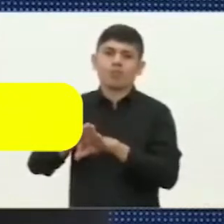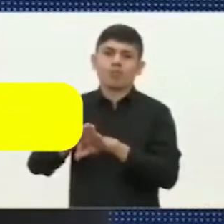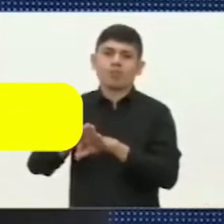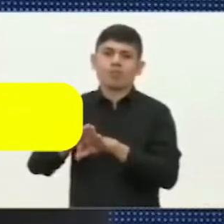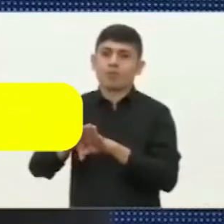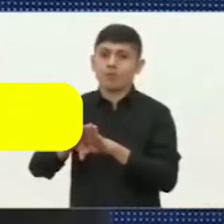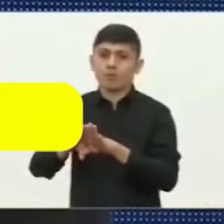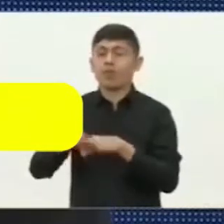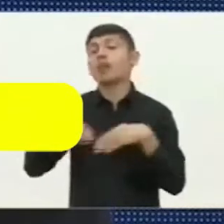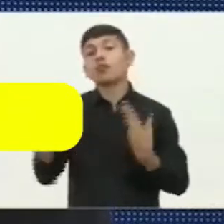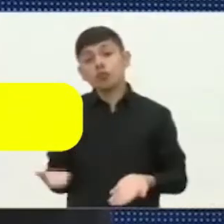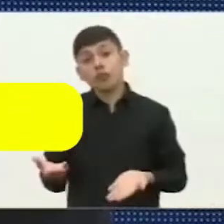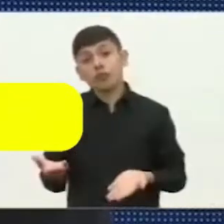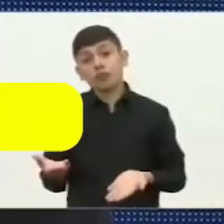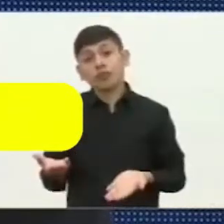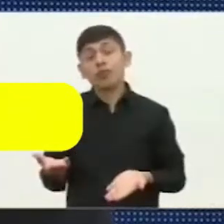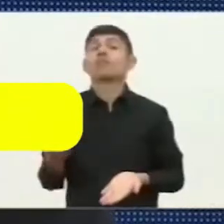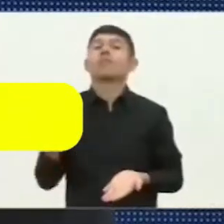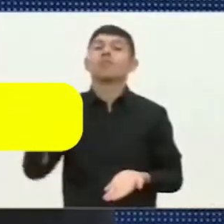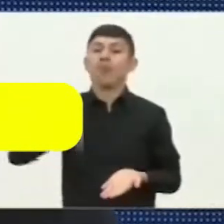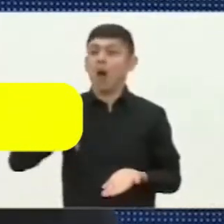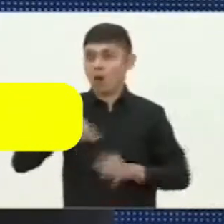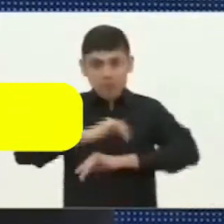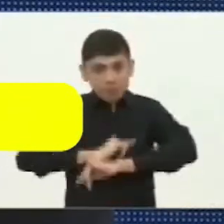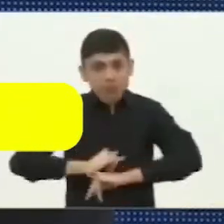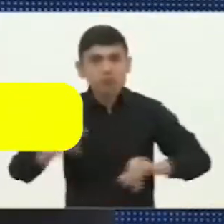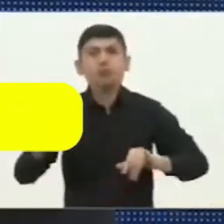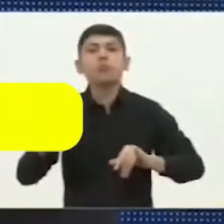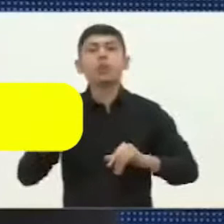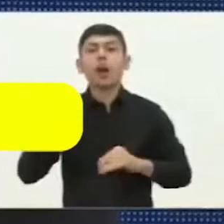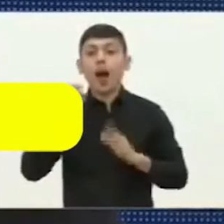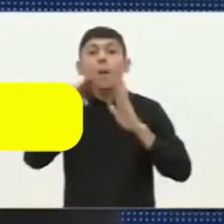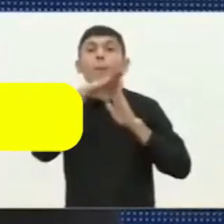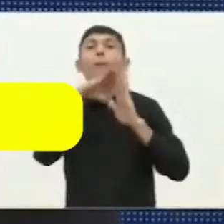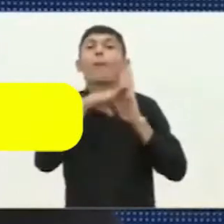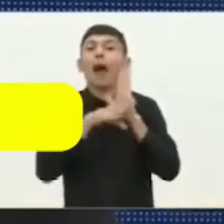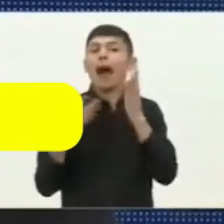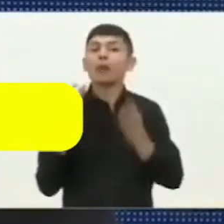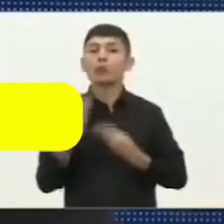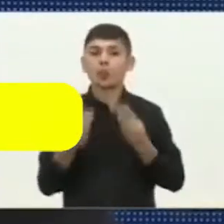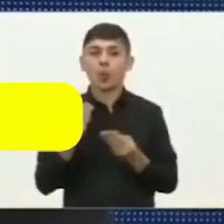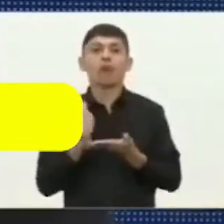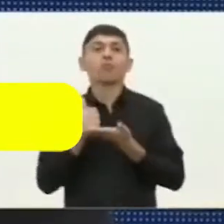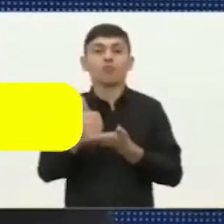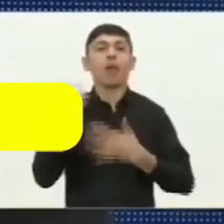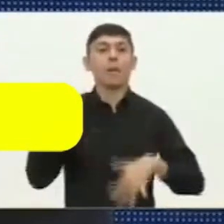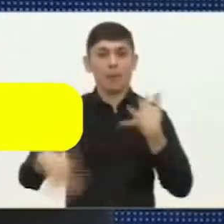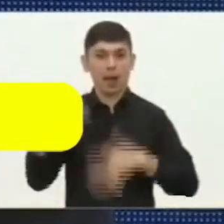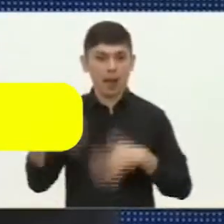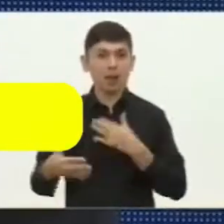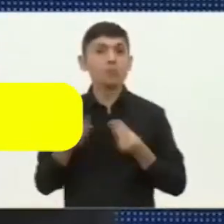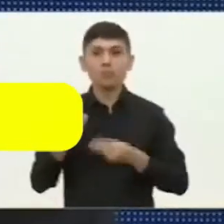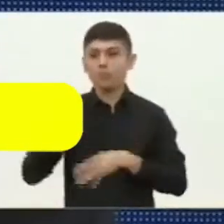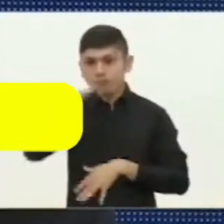y facturación. Por eso lo que se está anunciando hoy es un programa de asistencia económica de emergencia para